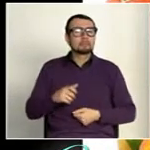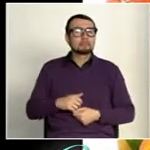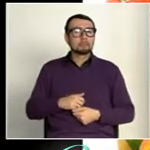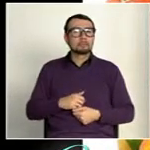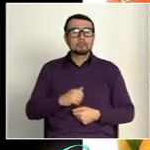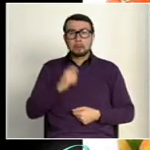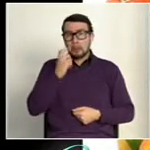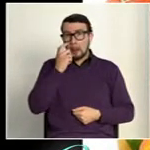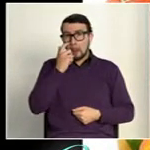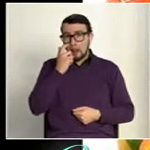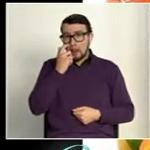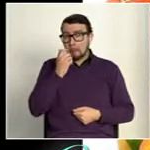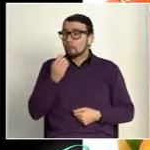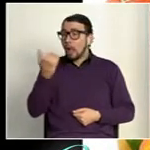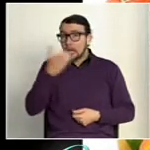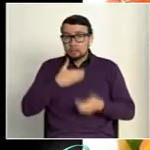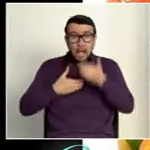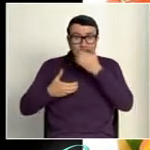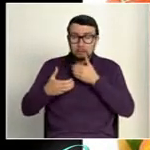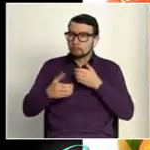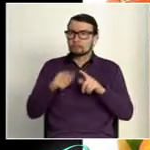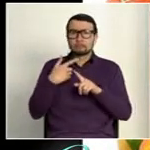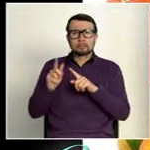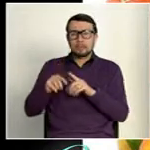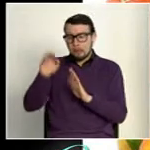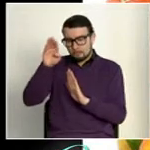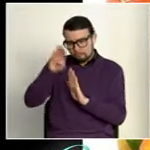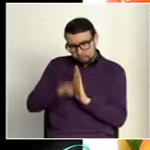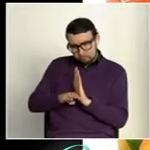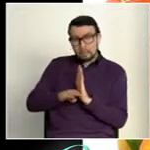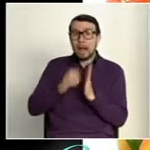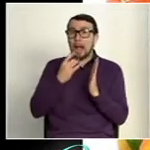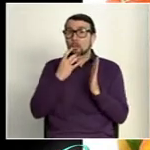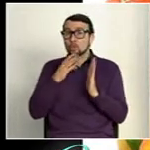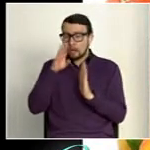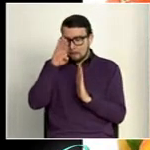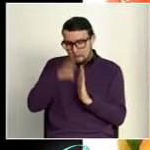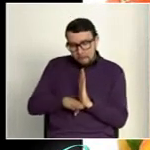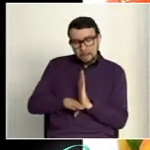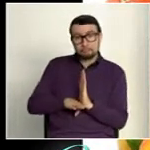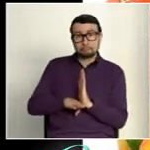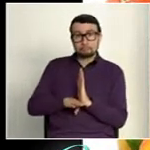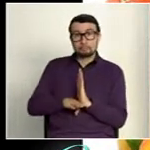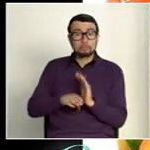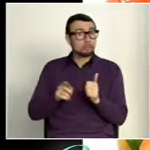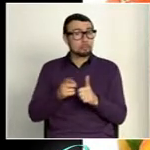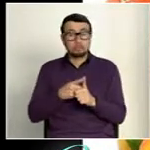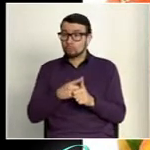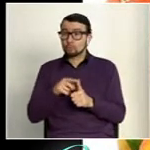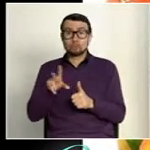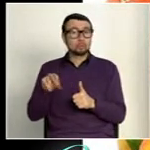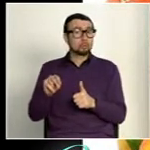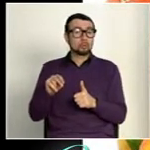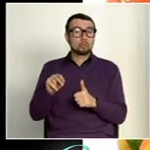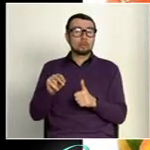hablando de las frutas, todas las frutas que tienen bajo índice glicémico. O sea, ¿qué quiere decir eso? Que usted la puede comer y